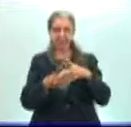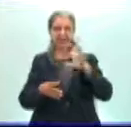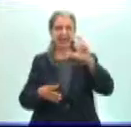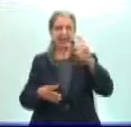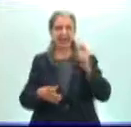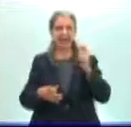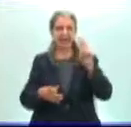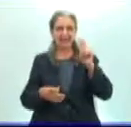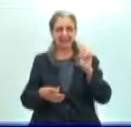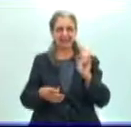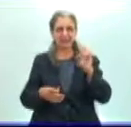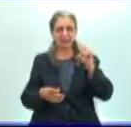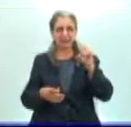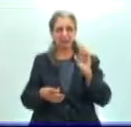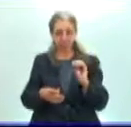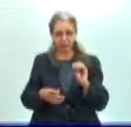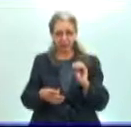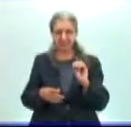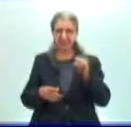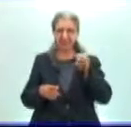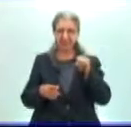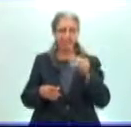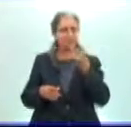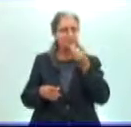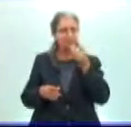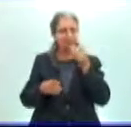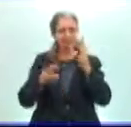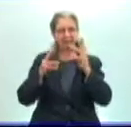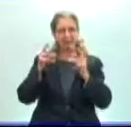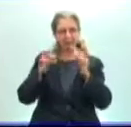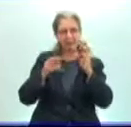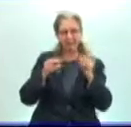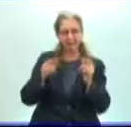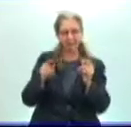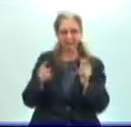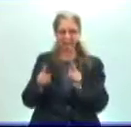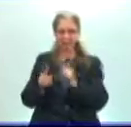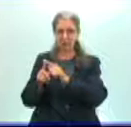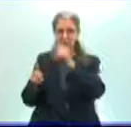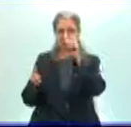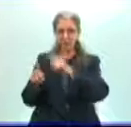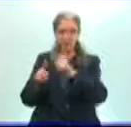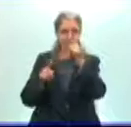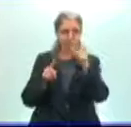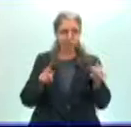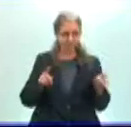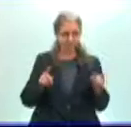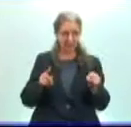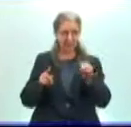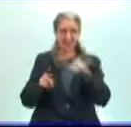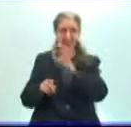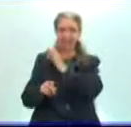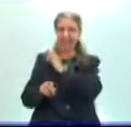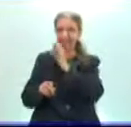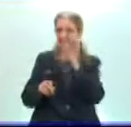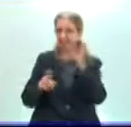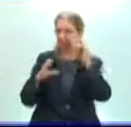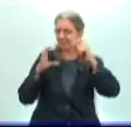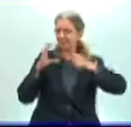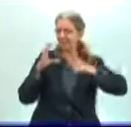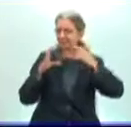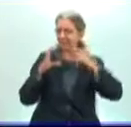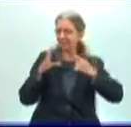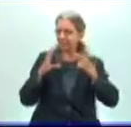y que te va a permitir calcular la longitud de los tensores. Entonces te invito a observar un